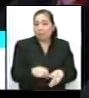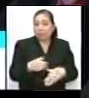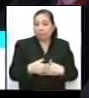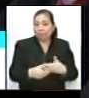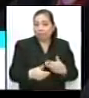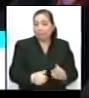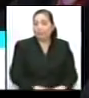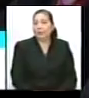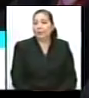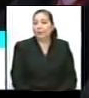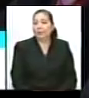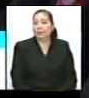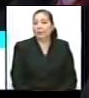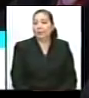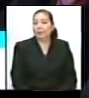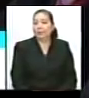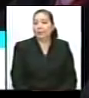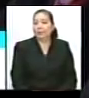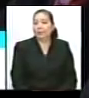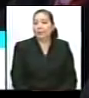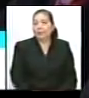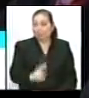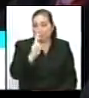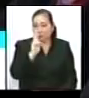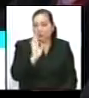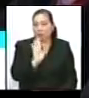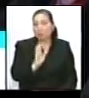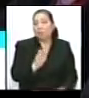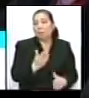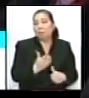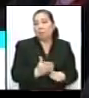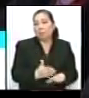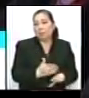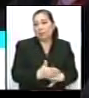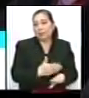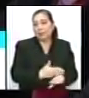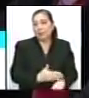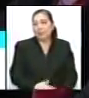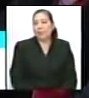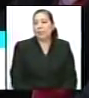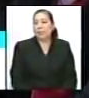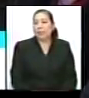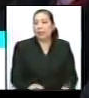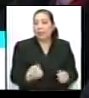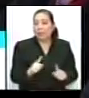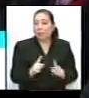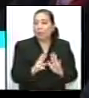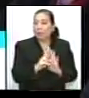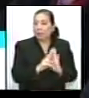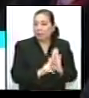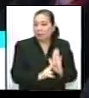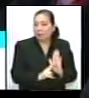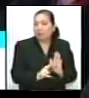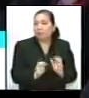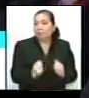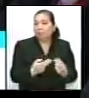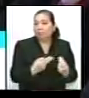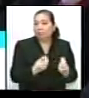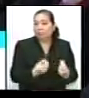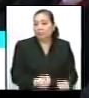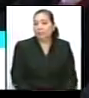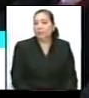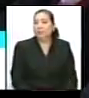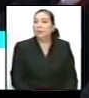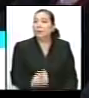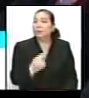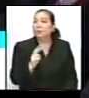proceso, ¿no? Respetando el debido proceso y que proceda de acuerdo al reglamento lo que nos toca, como